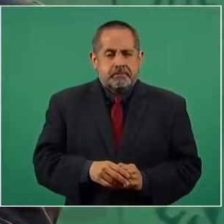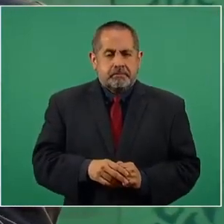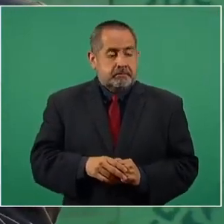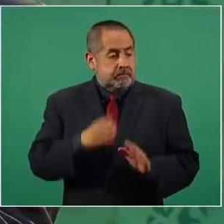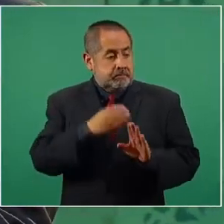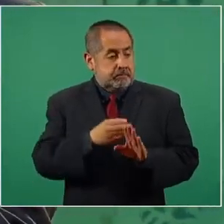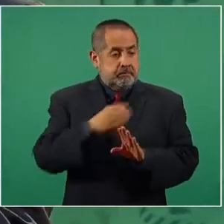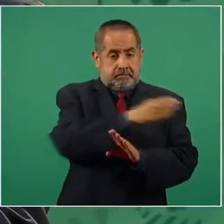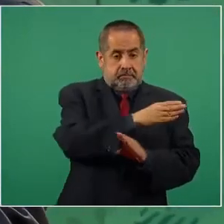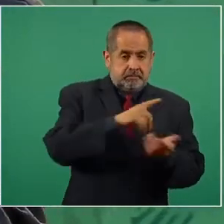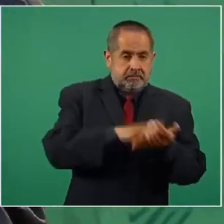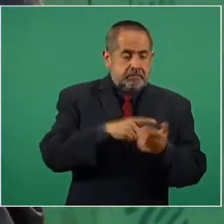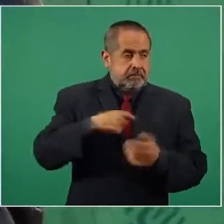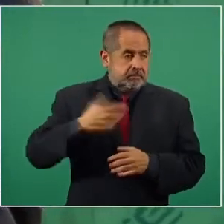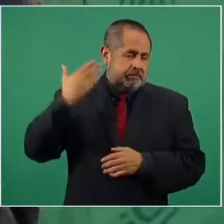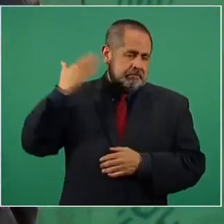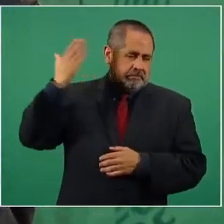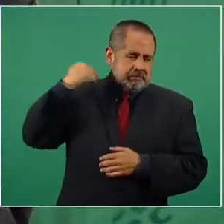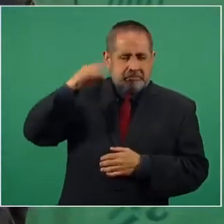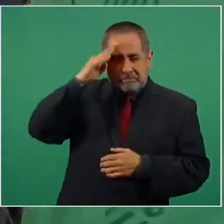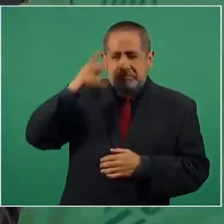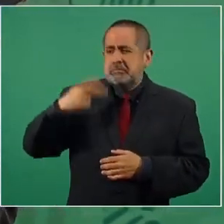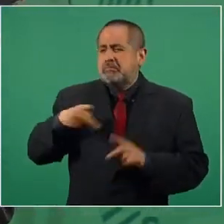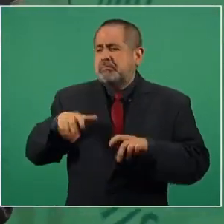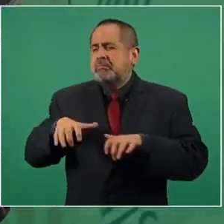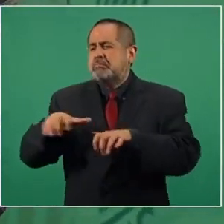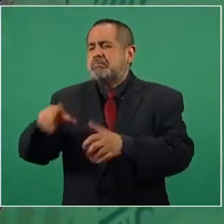pensaban que el pueblo no existía